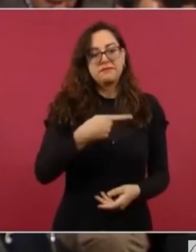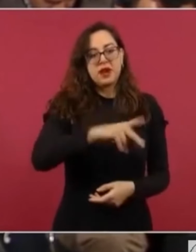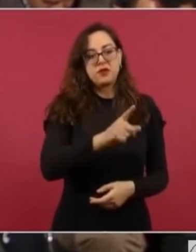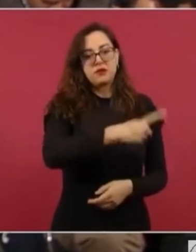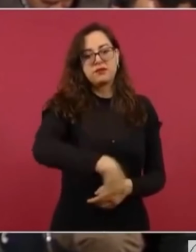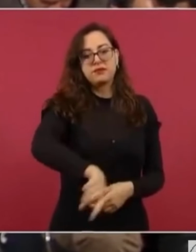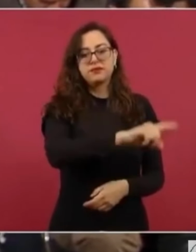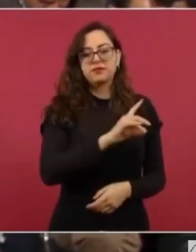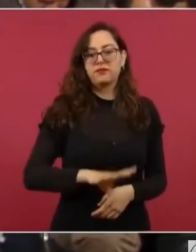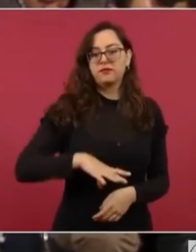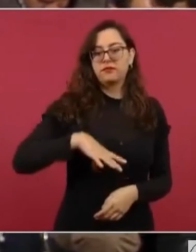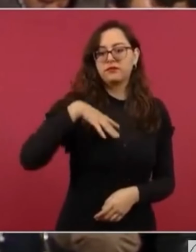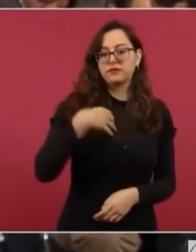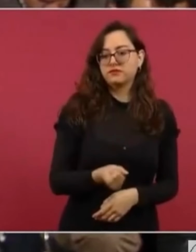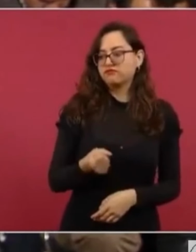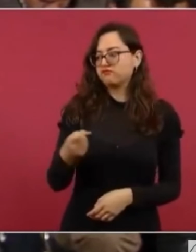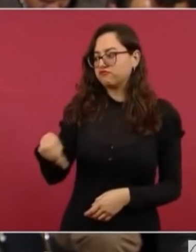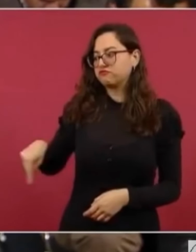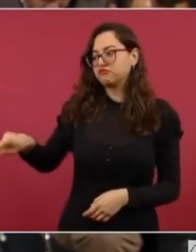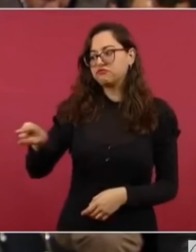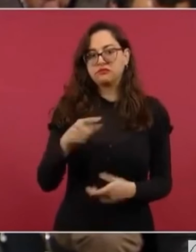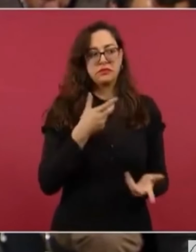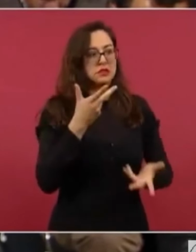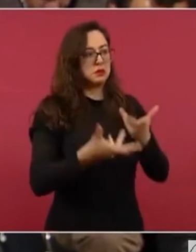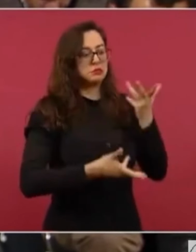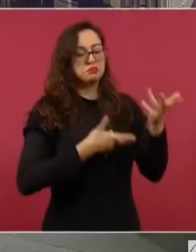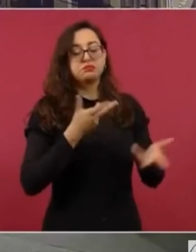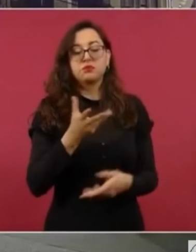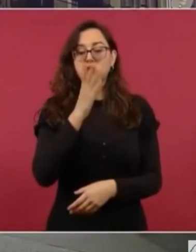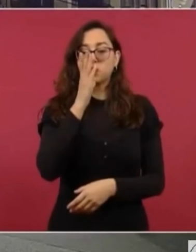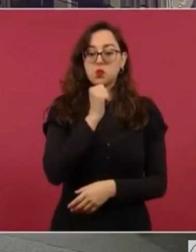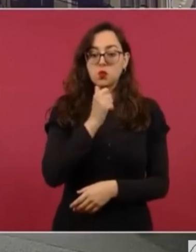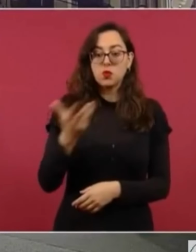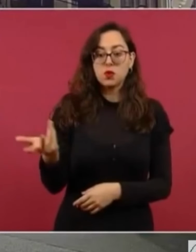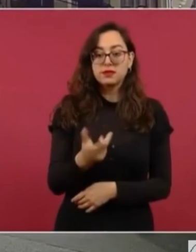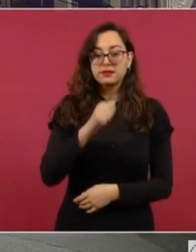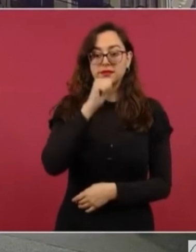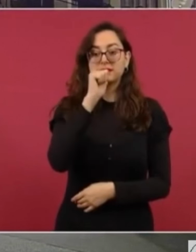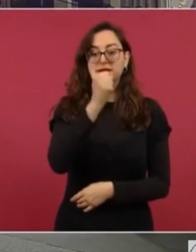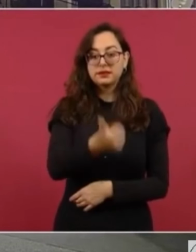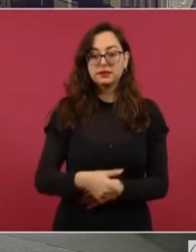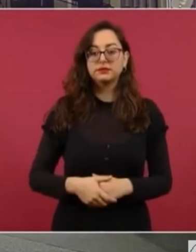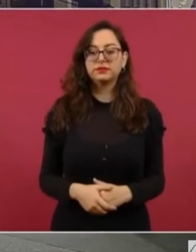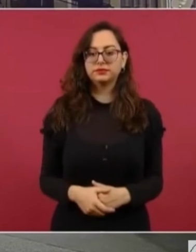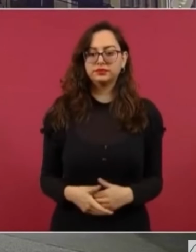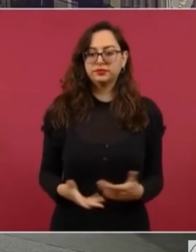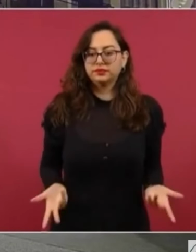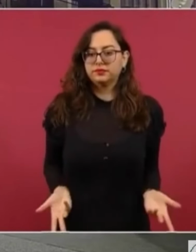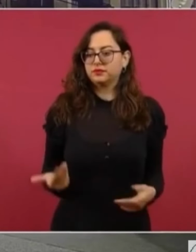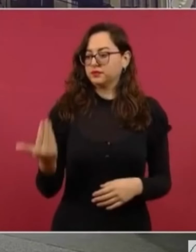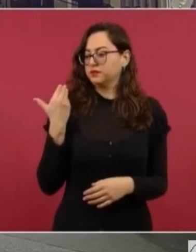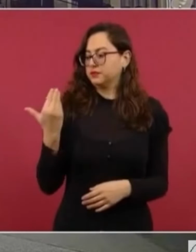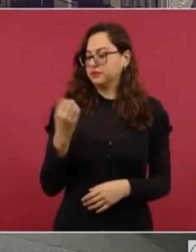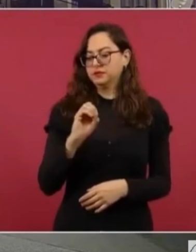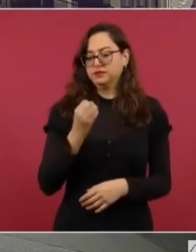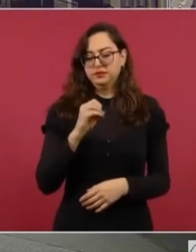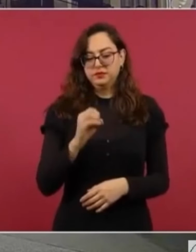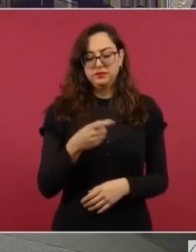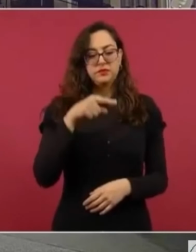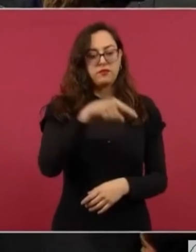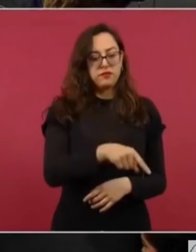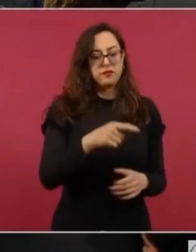Este pasado 30 de octubre, después de 2 años de retraso injustificado, se cerró la convocatoria para elegir a algunos integrantes